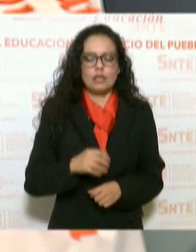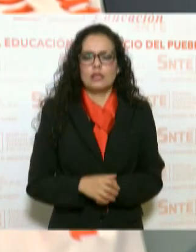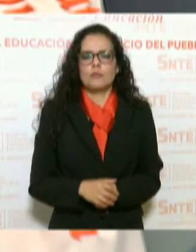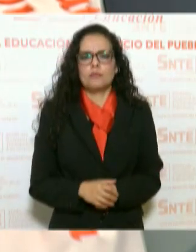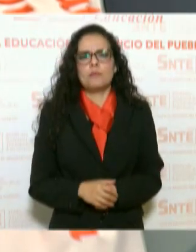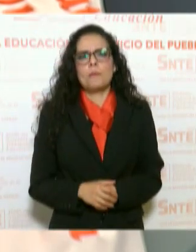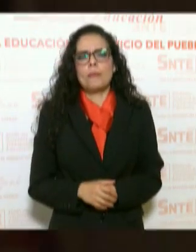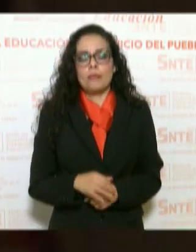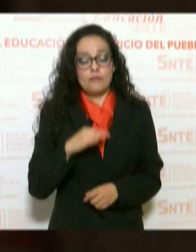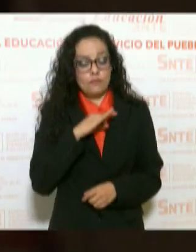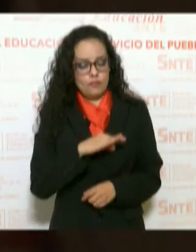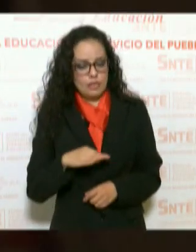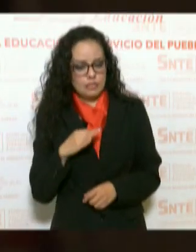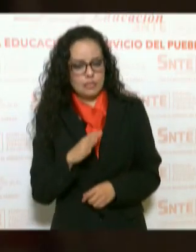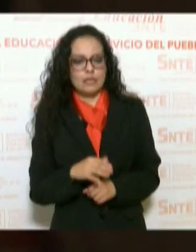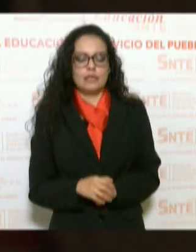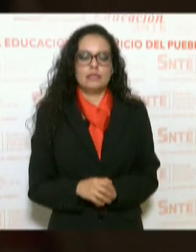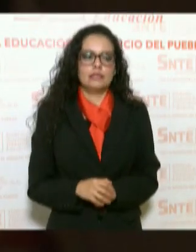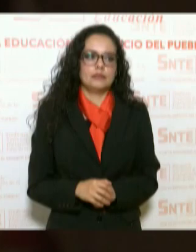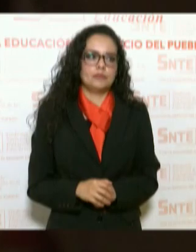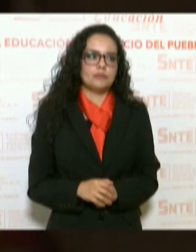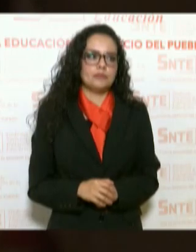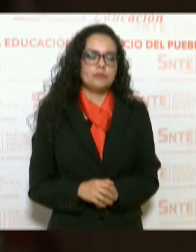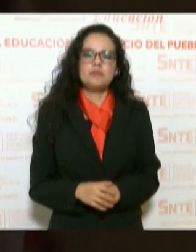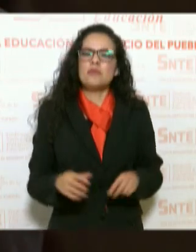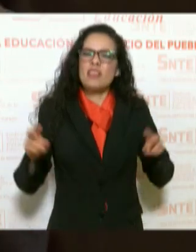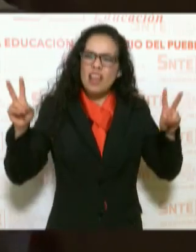de esta conferencia